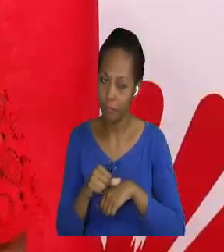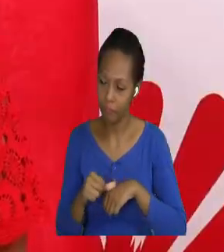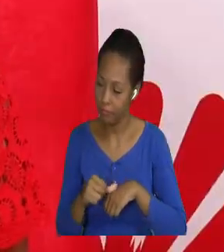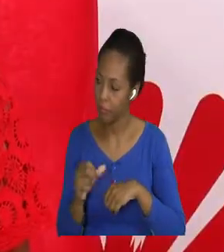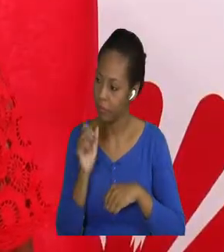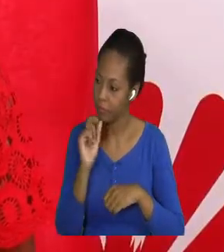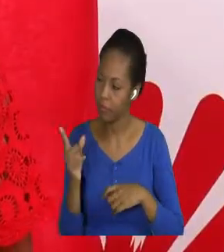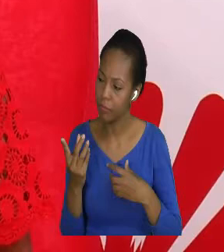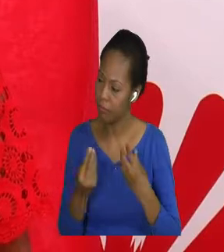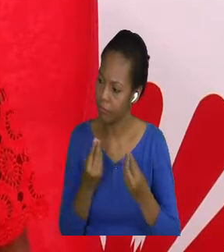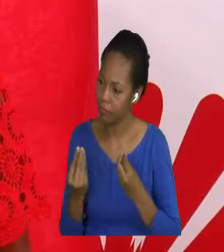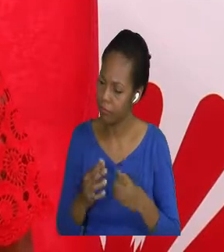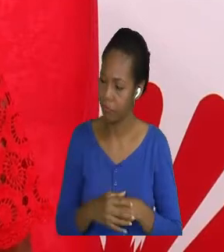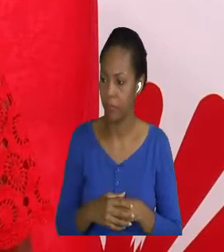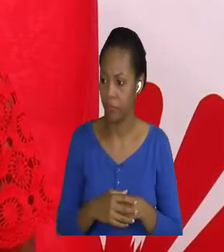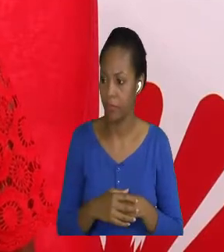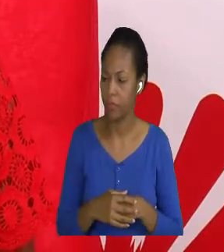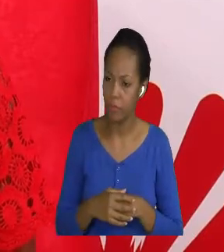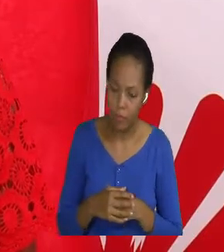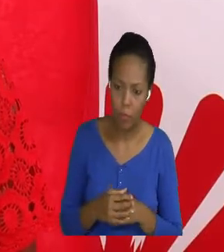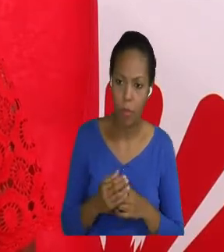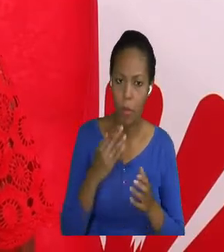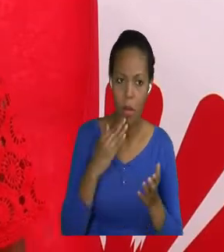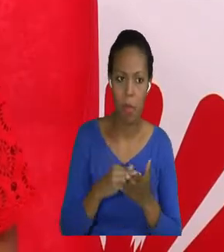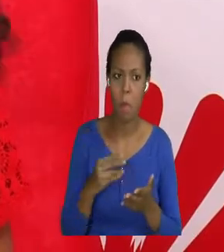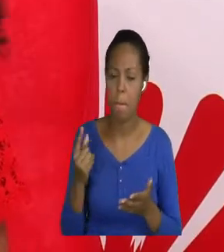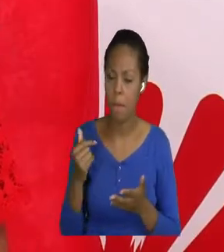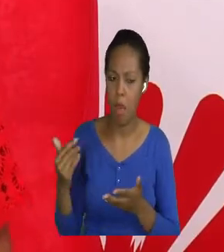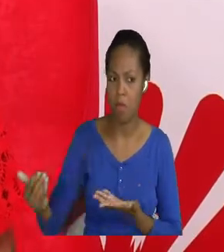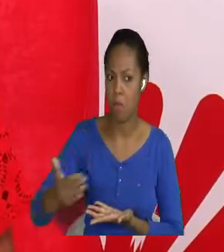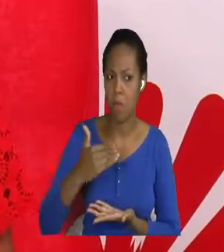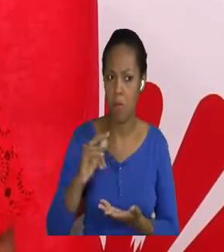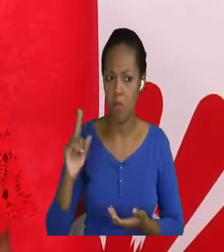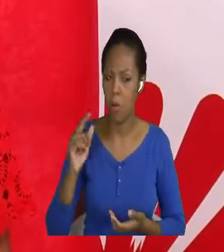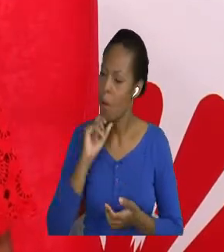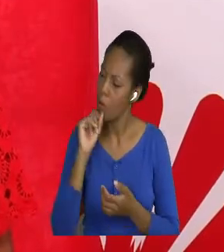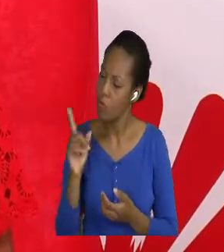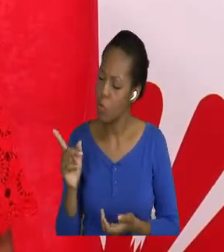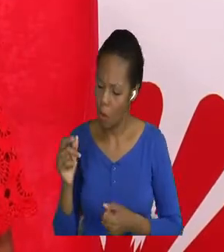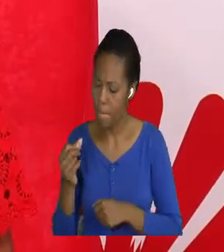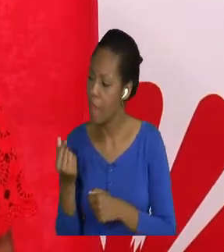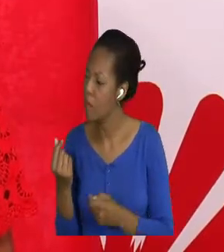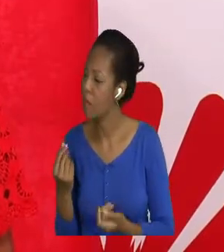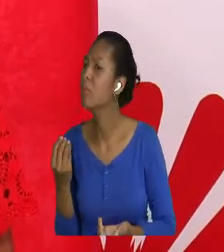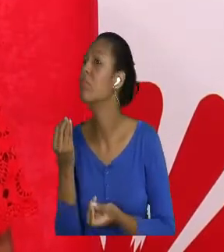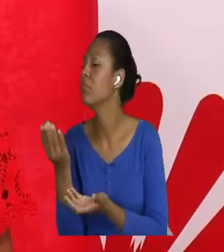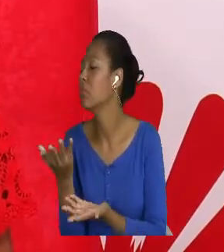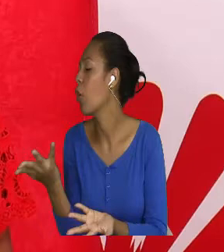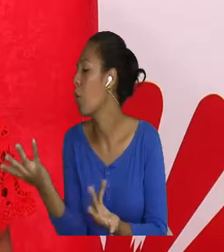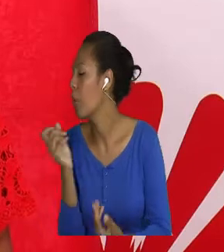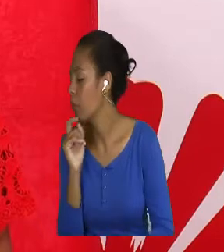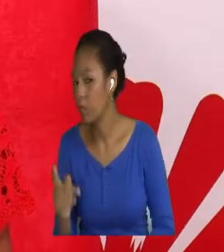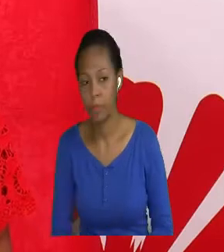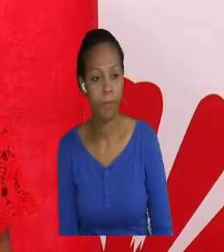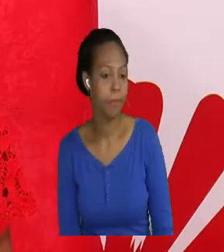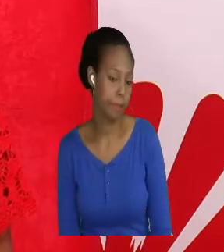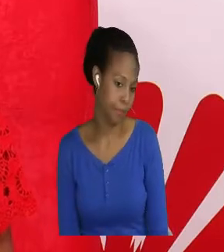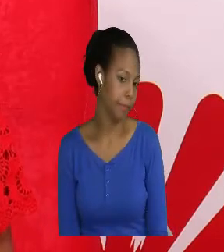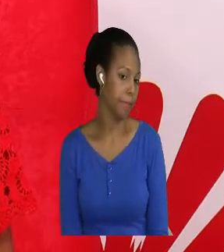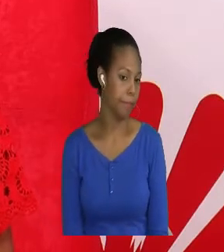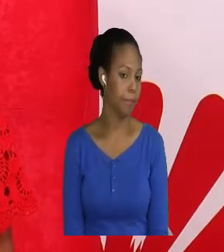porque ustedes dicen que son una institución sin ánimo de lucro. ¿Cómo hacen para conseguir este tipo de recursos? Bueno, Kiara,